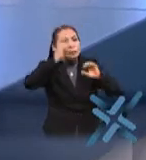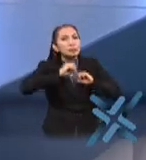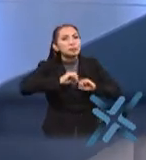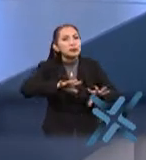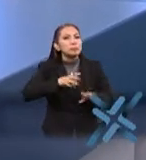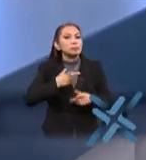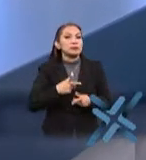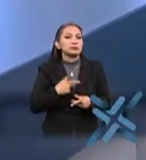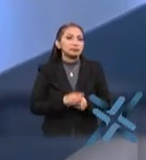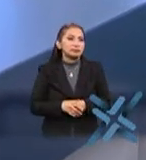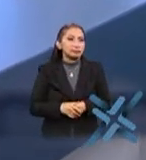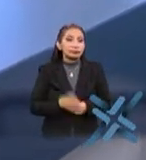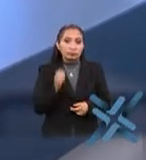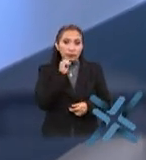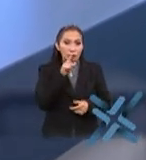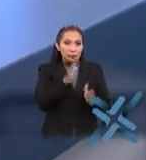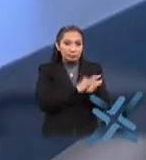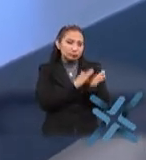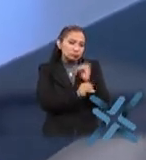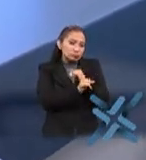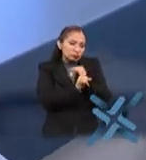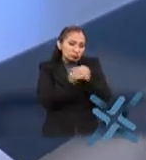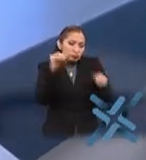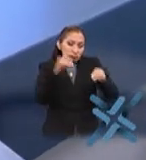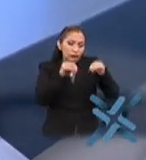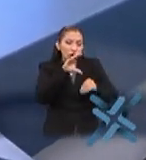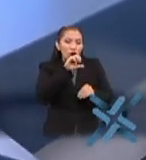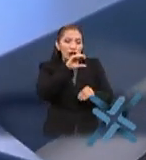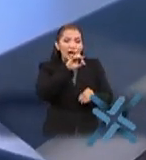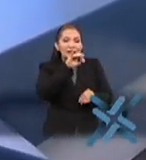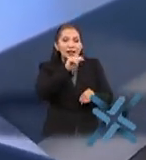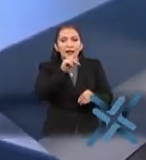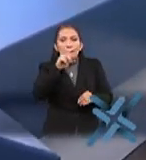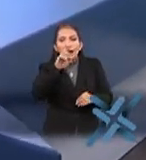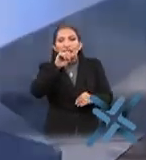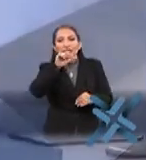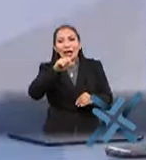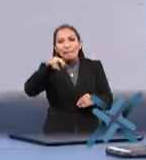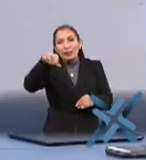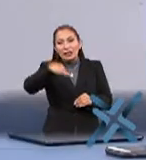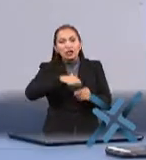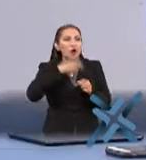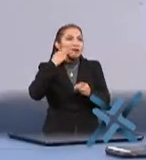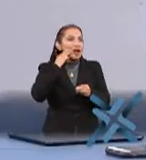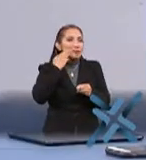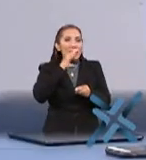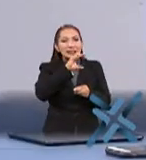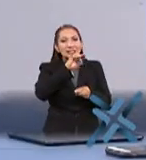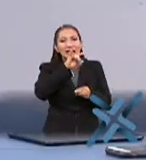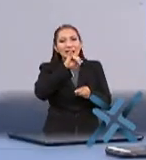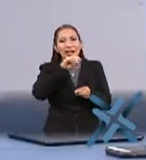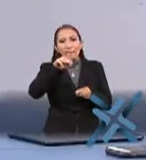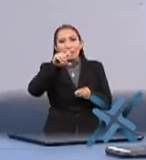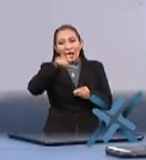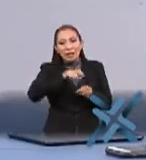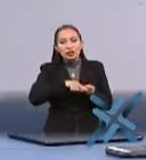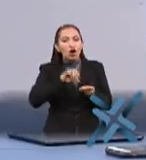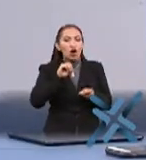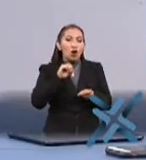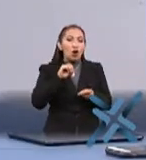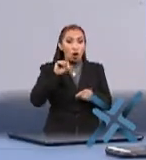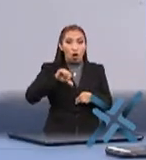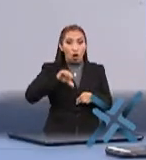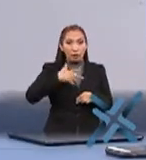a la gente, obviamente a través de la página de internet conacitprensa.mx, Facebook, Ciencia MX. Hoy